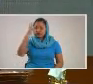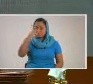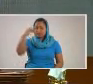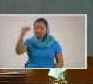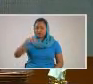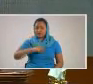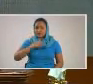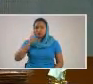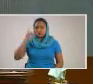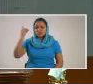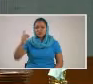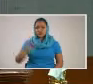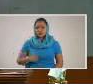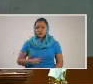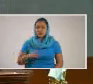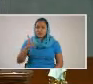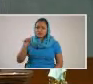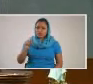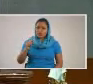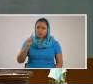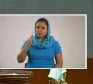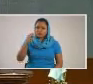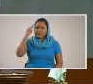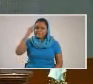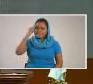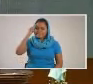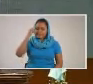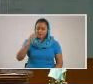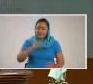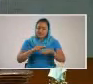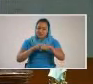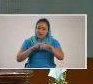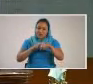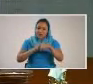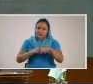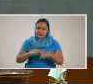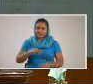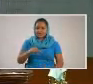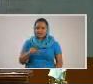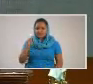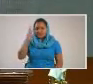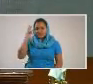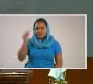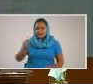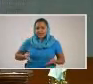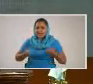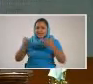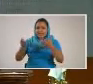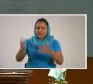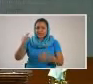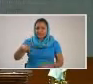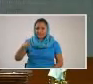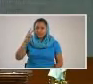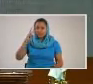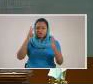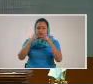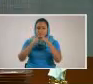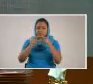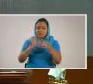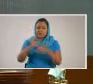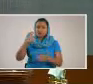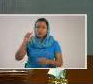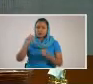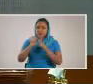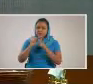y no una mente humana la que traslade, Señor, este conocimiento de tu palabra, Señor. En el nombre